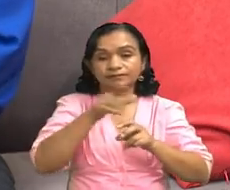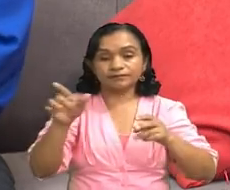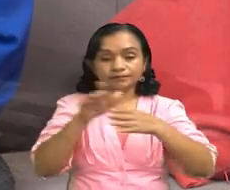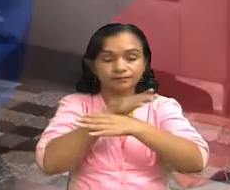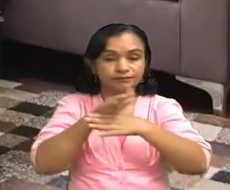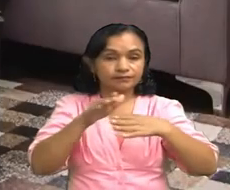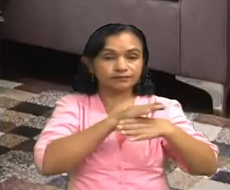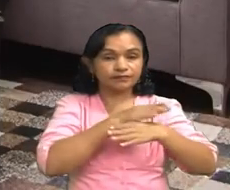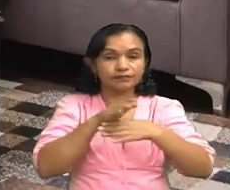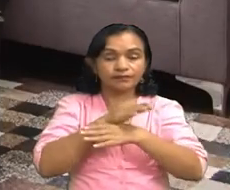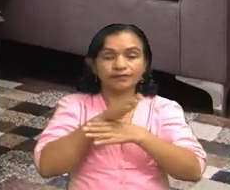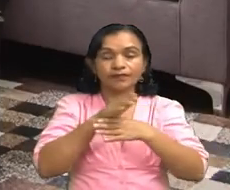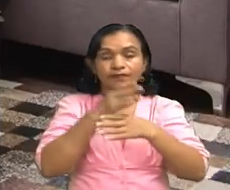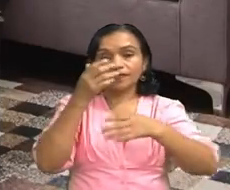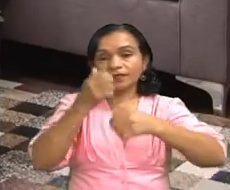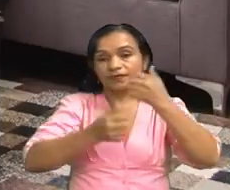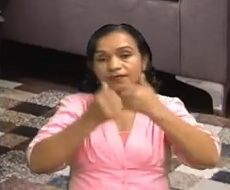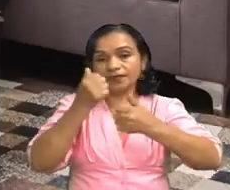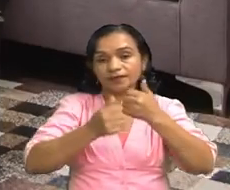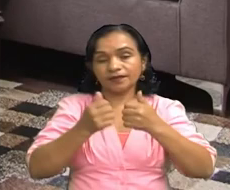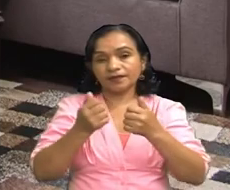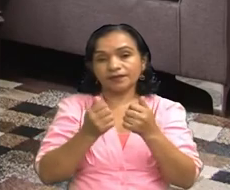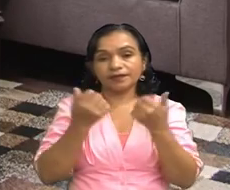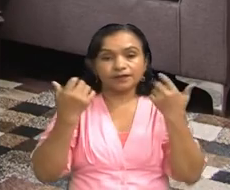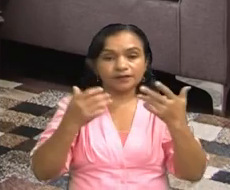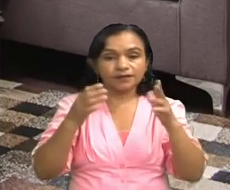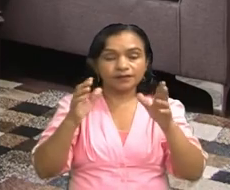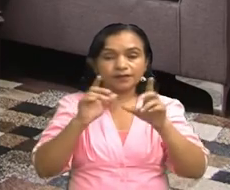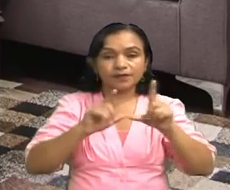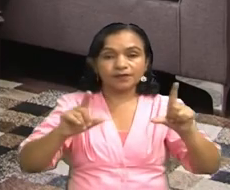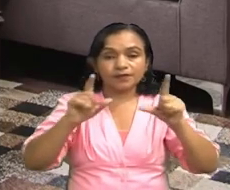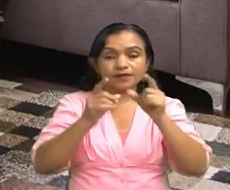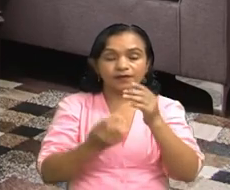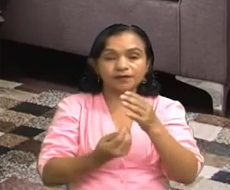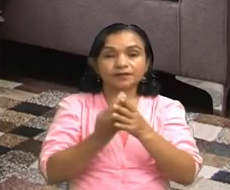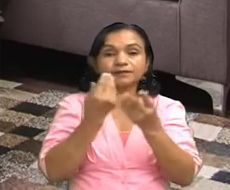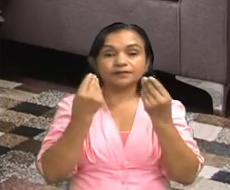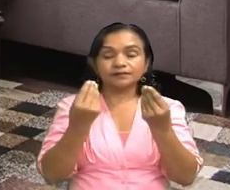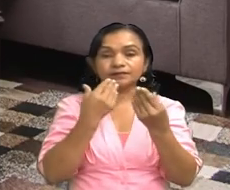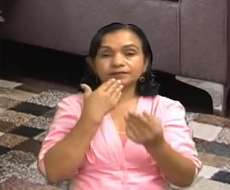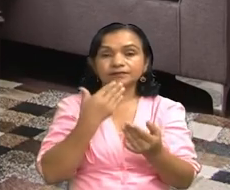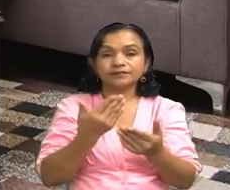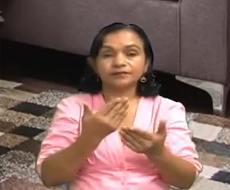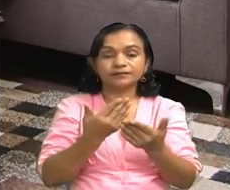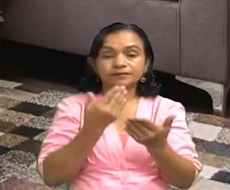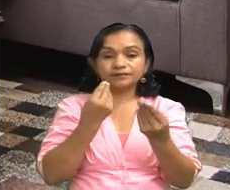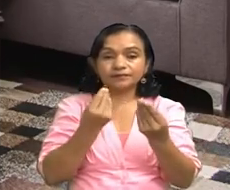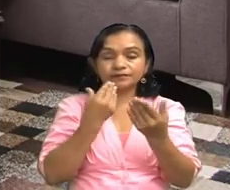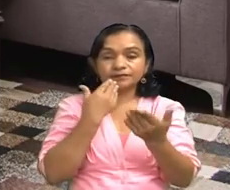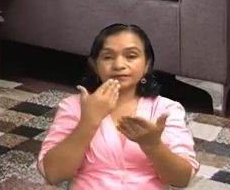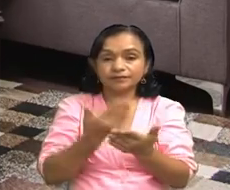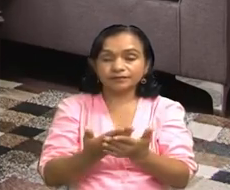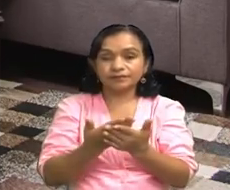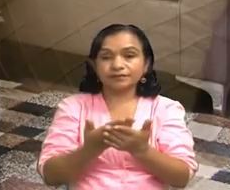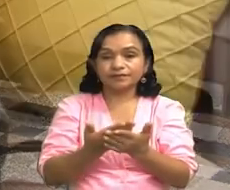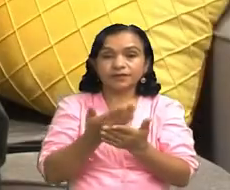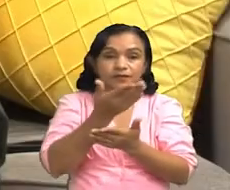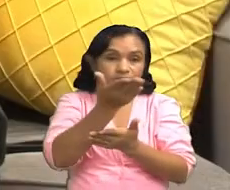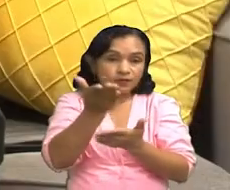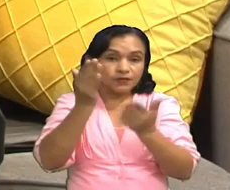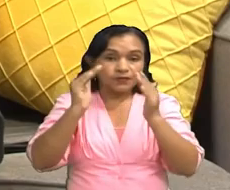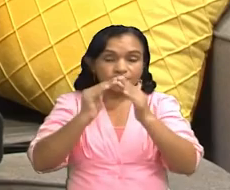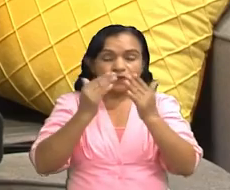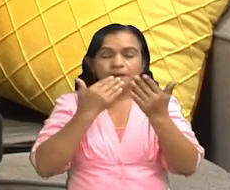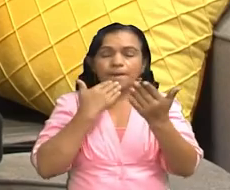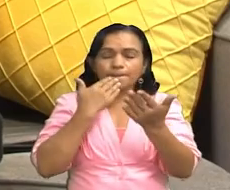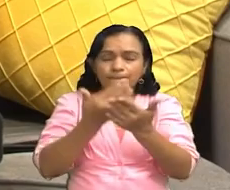diferentes problemas que existan en cualquier área agropecuaria. Muchas gracias. Muchísimas gracias, compañero. Y a usted que está en su hogar,